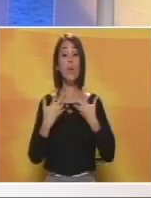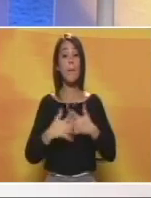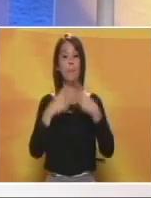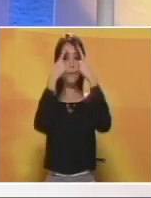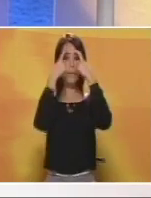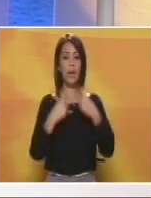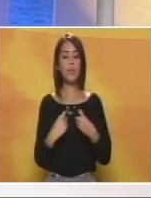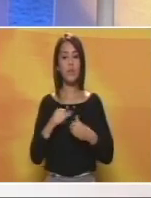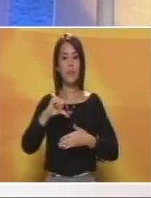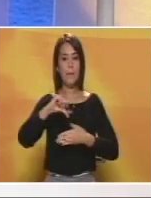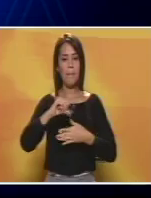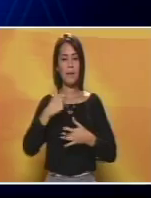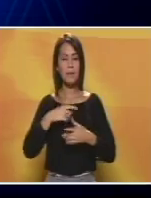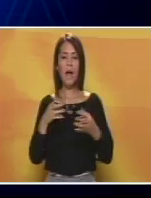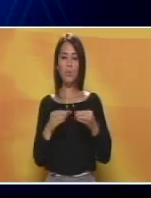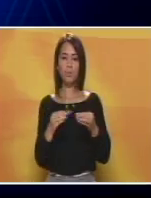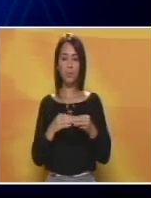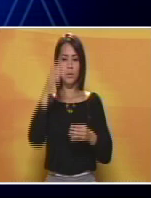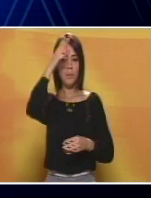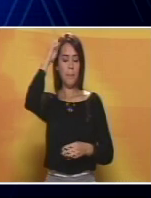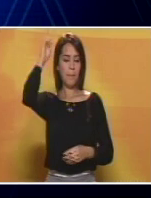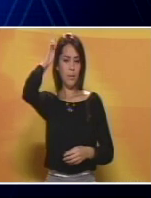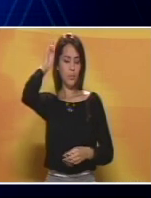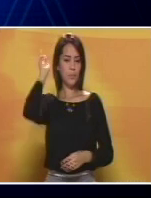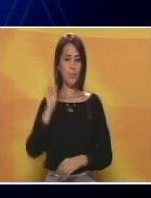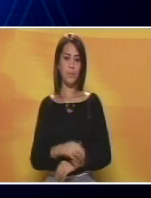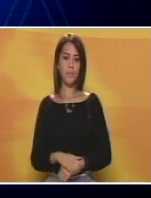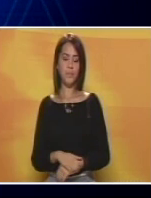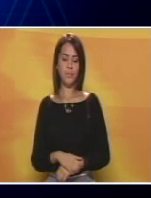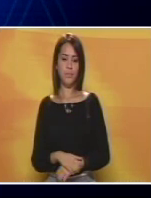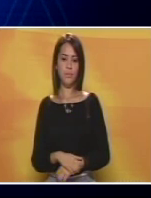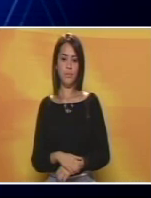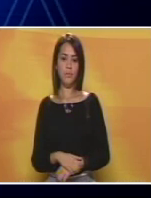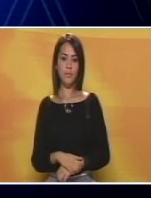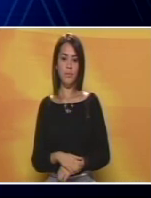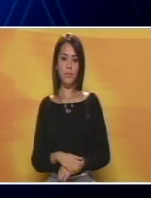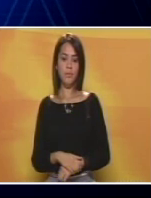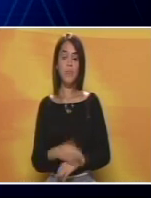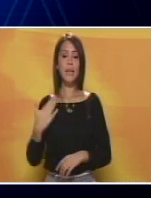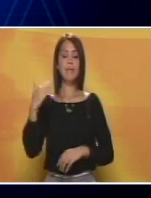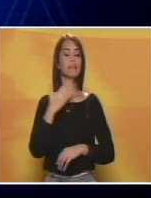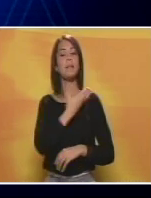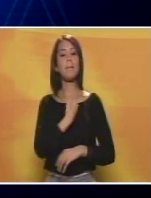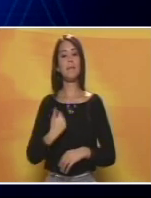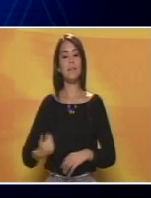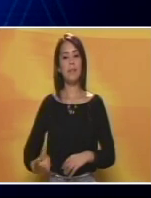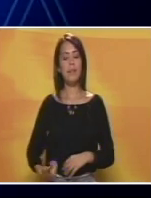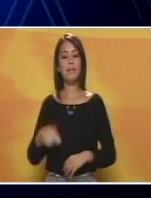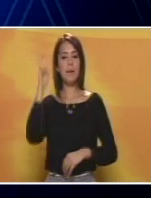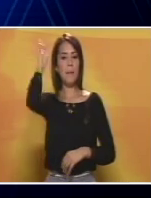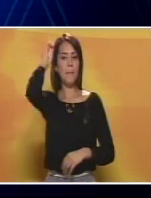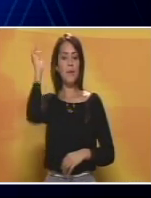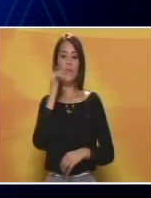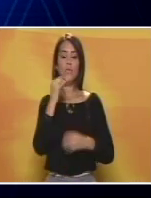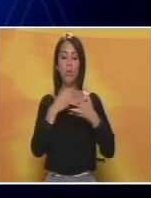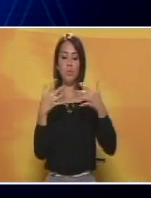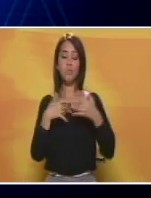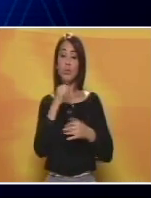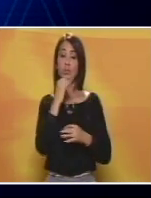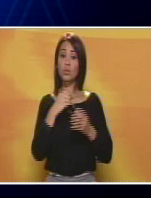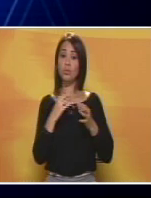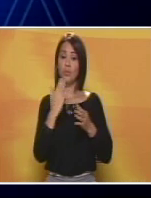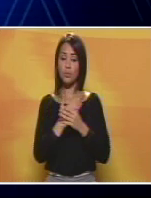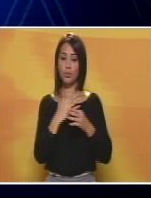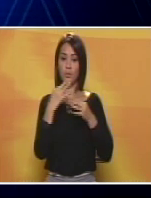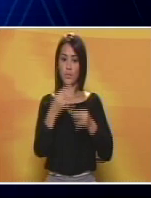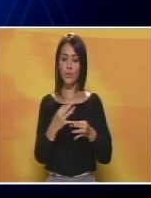la Cumbre de las Américas que se realizará en Perú. La expresidenta de Costa Rica, Laura Chinchilla, informó a través de un comunicado que